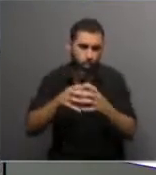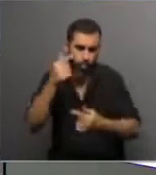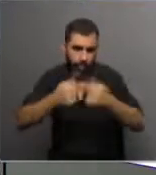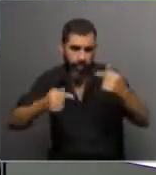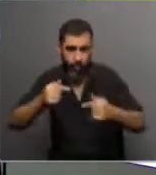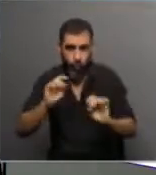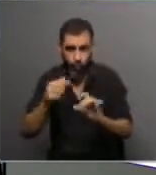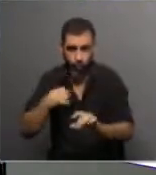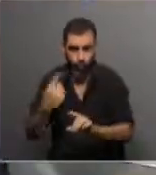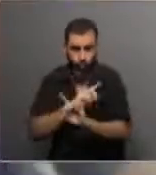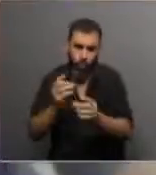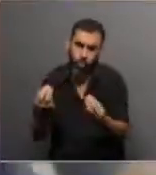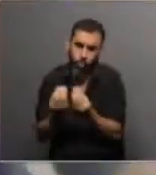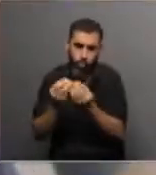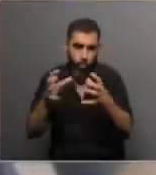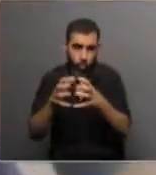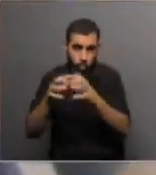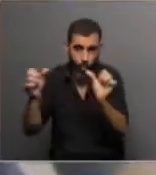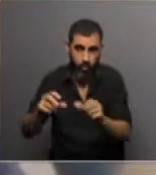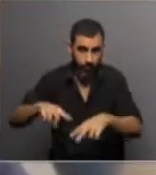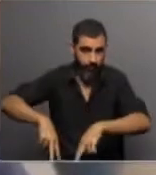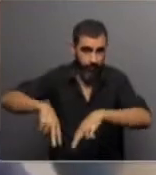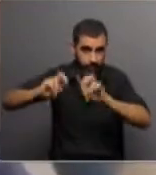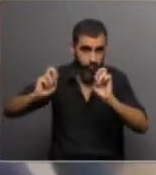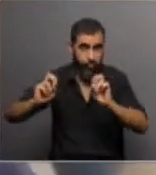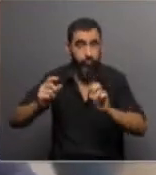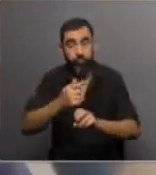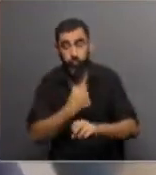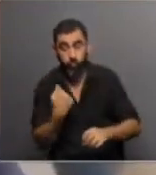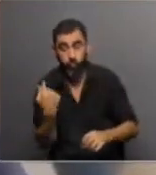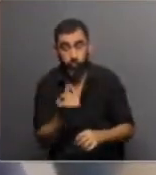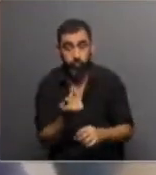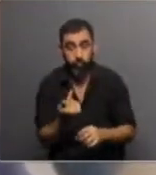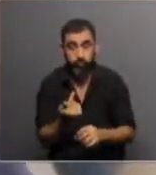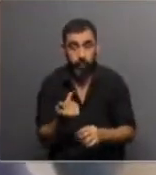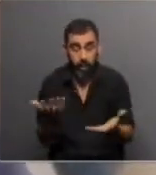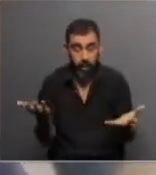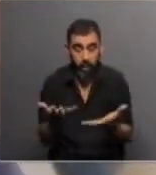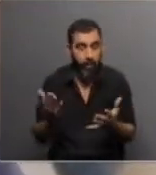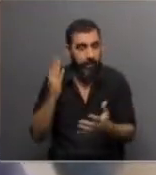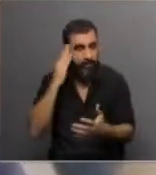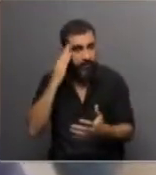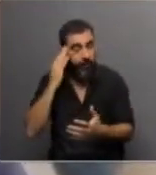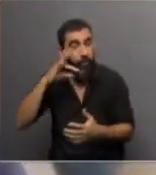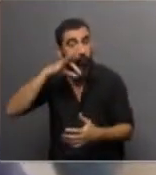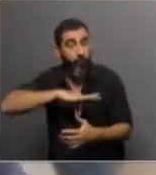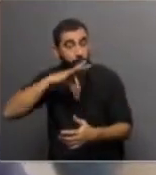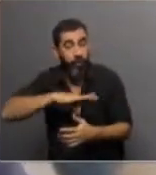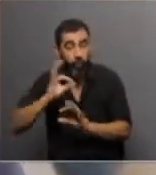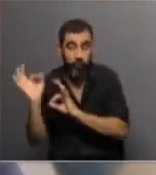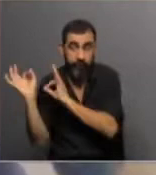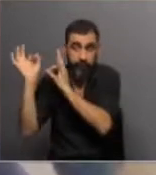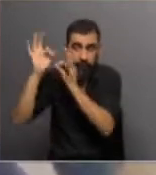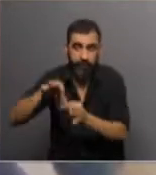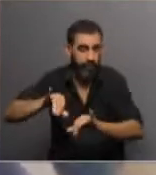solo nosotros. Y bueno, nosotros, digamos, al día de hoy sabemos que es una variante que ingresó al país,